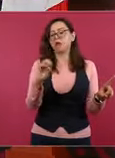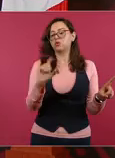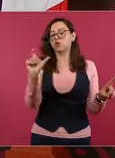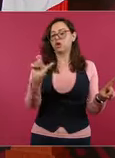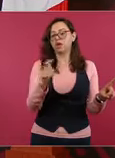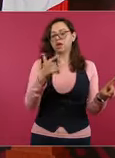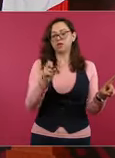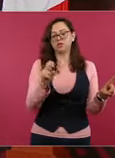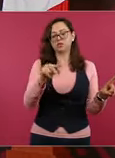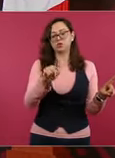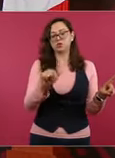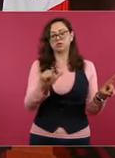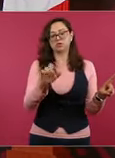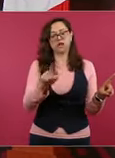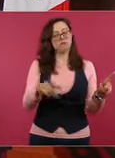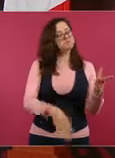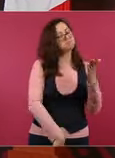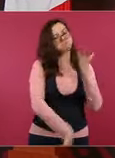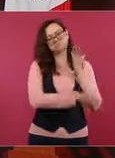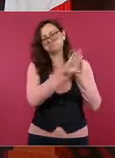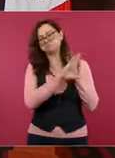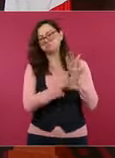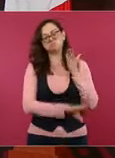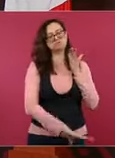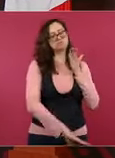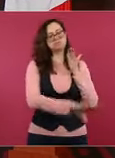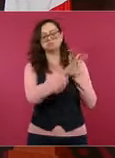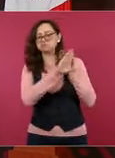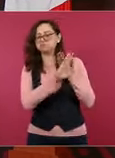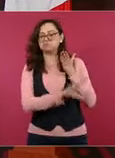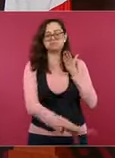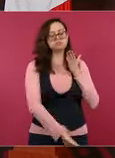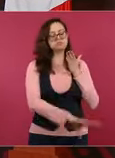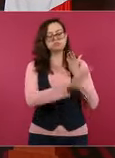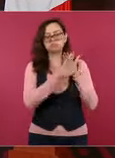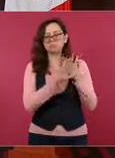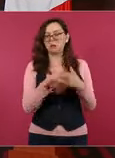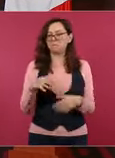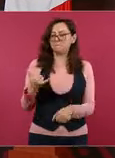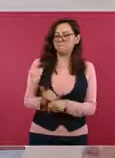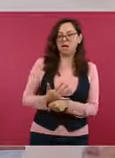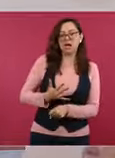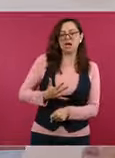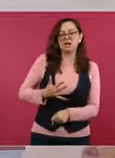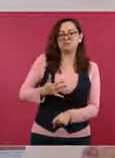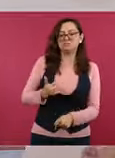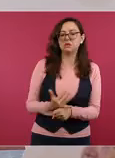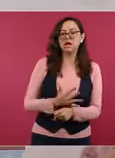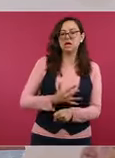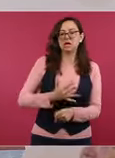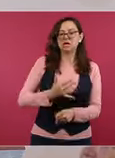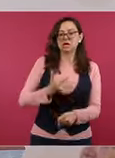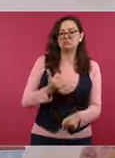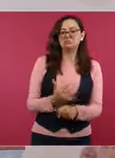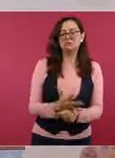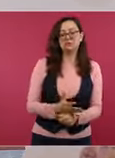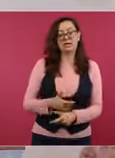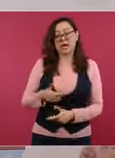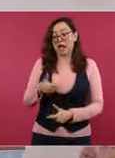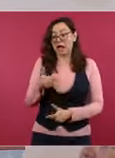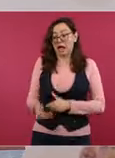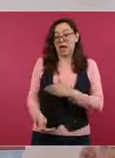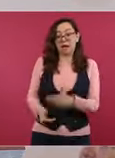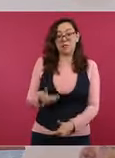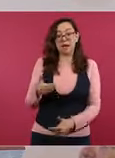se dedicaron y se siguen dedicando a ponernos obstáculos para que no se